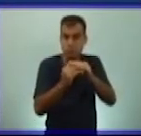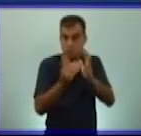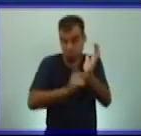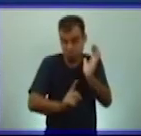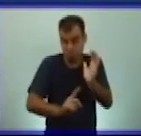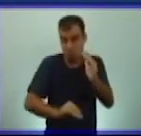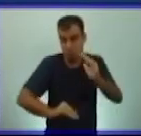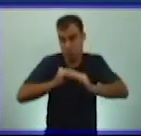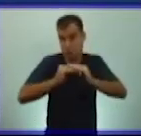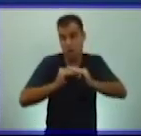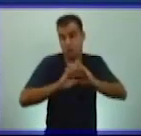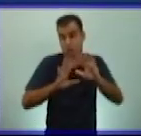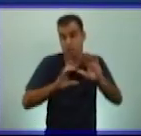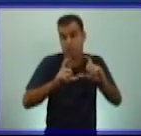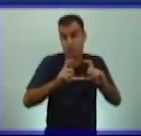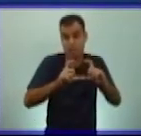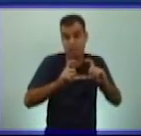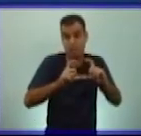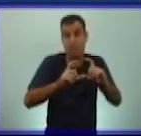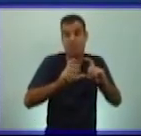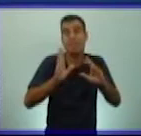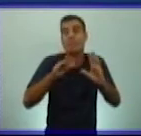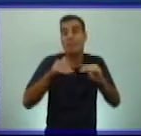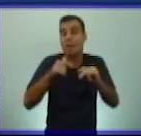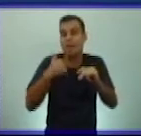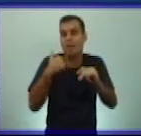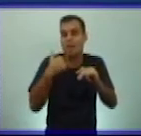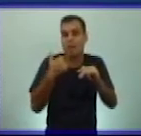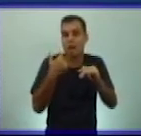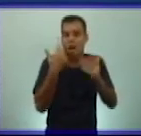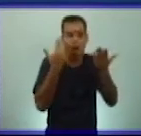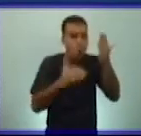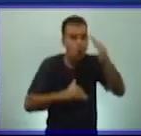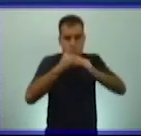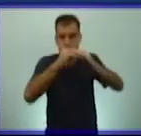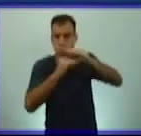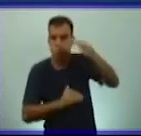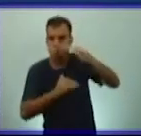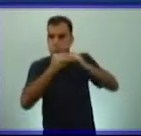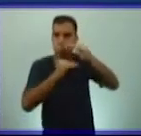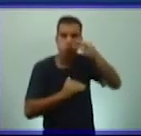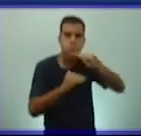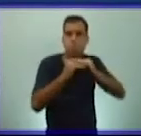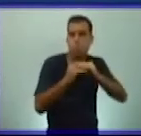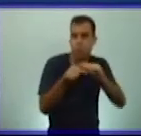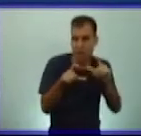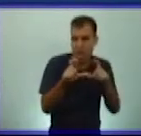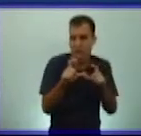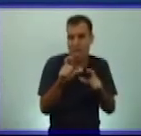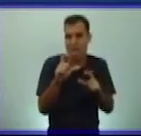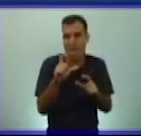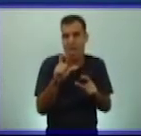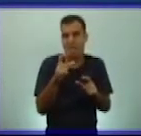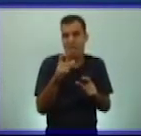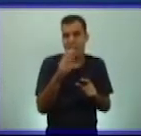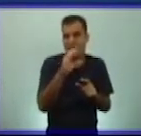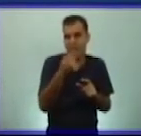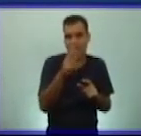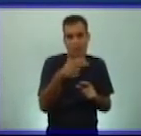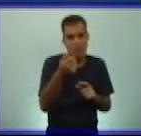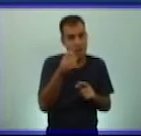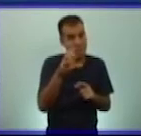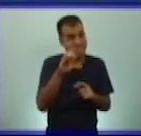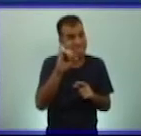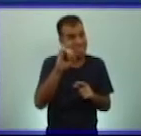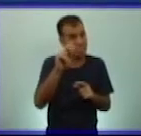capacidad de este capacitor y de la tensión. Y entonces, en este caso, si nosotros observamos